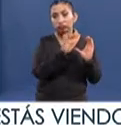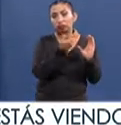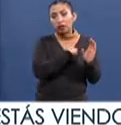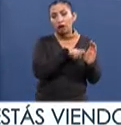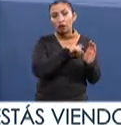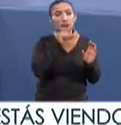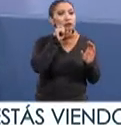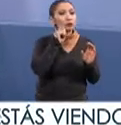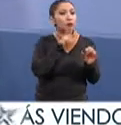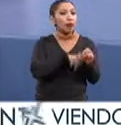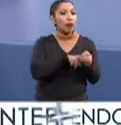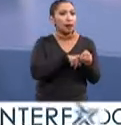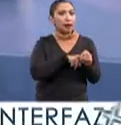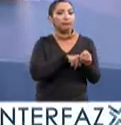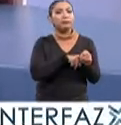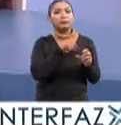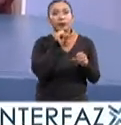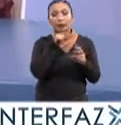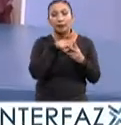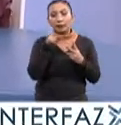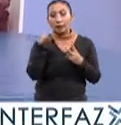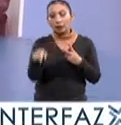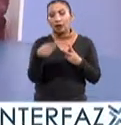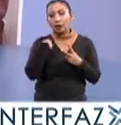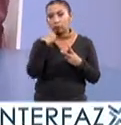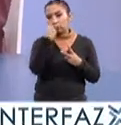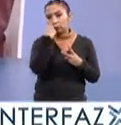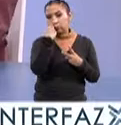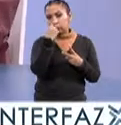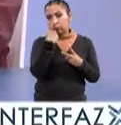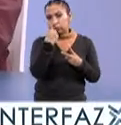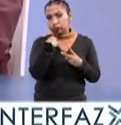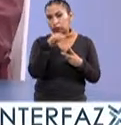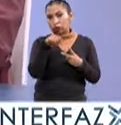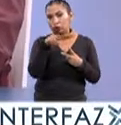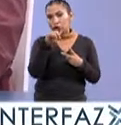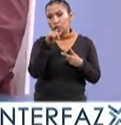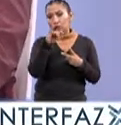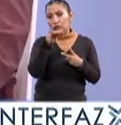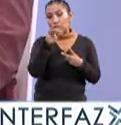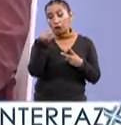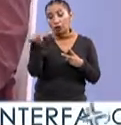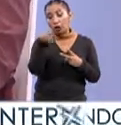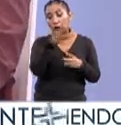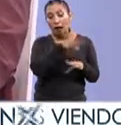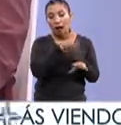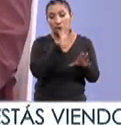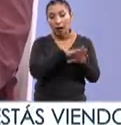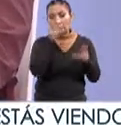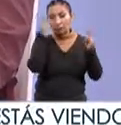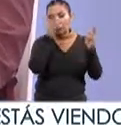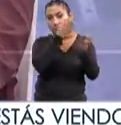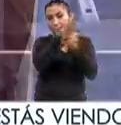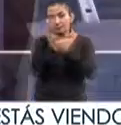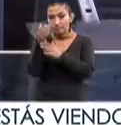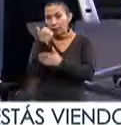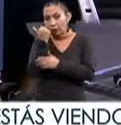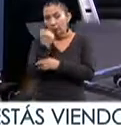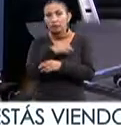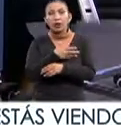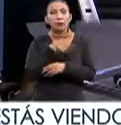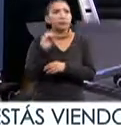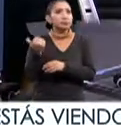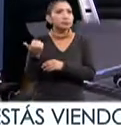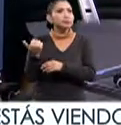salud sexual, también en la parte de nutrición, ¿no? Son, digamos, las áreas que más visitan los alumnos. También